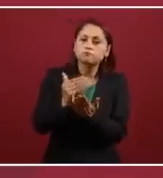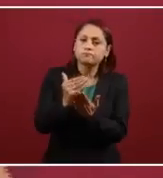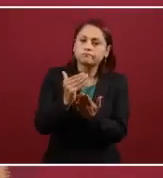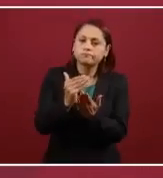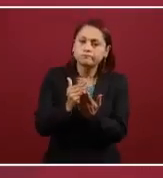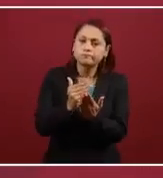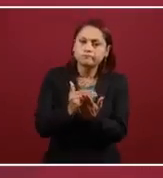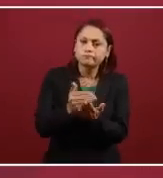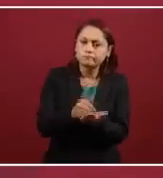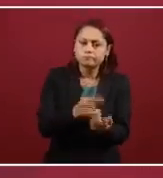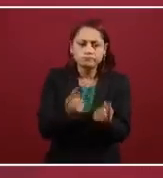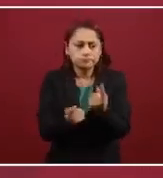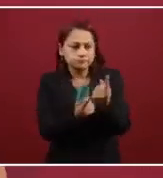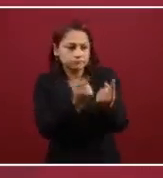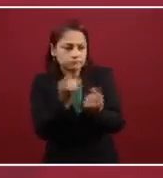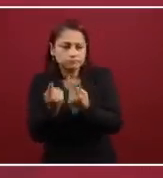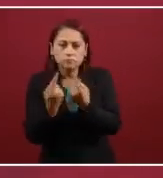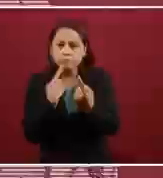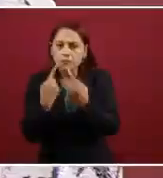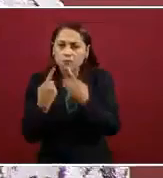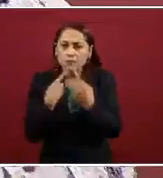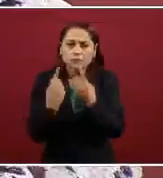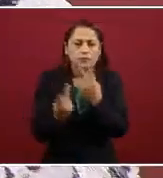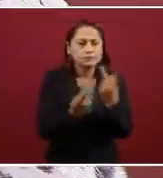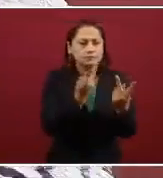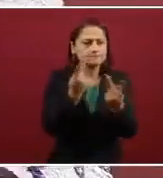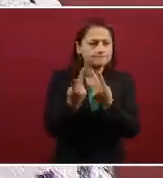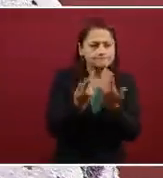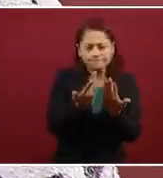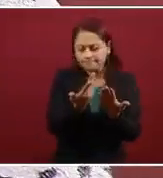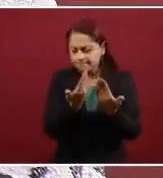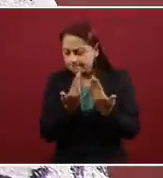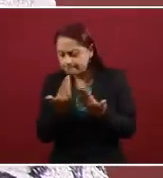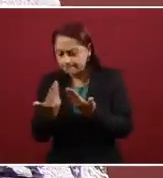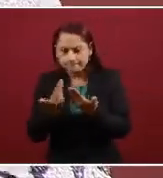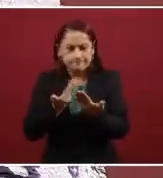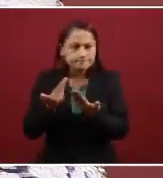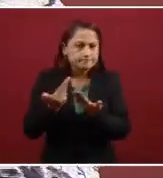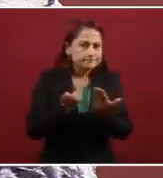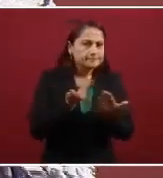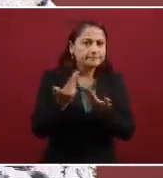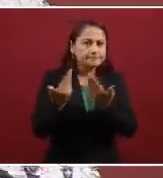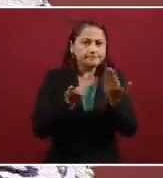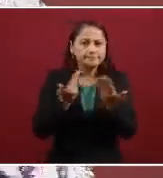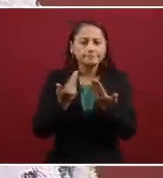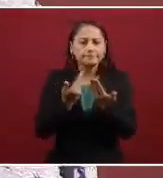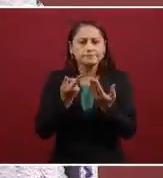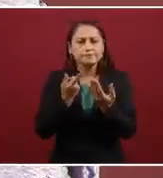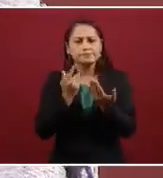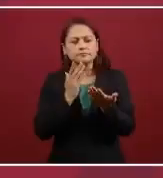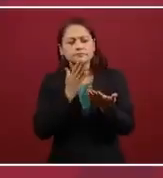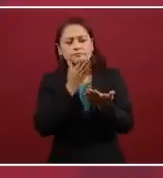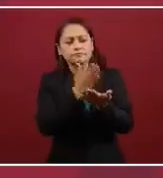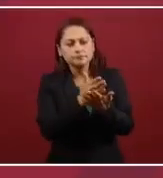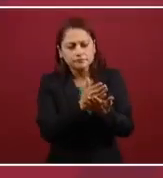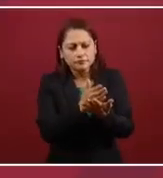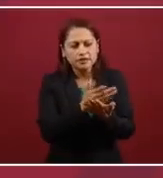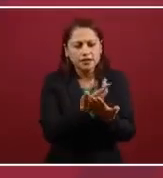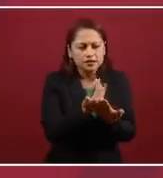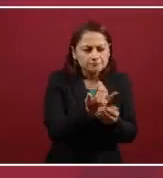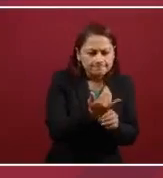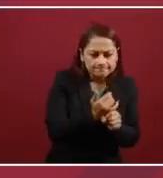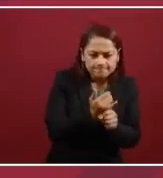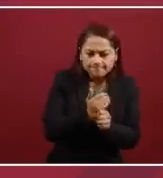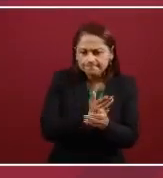fuimos consultando, la fuimos midiendo, fuimos tocando las fibras de distintos lugares hasta